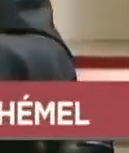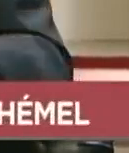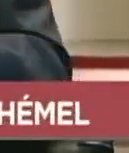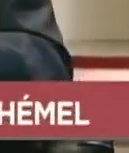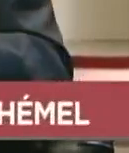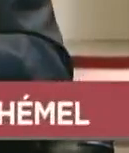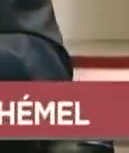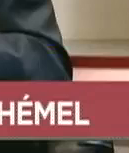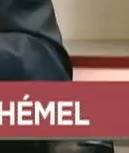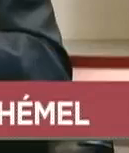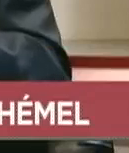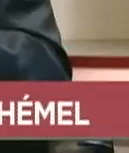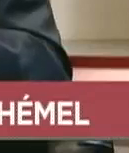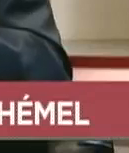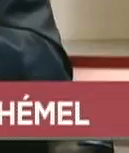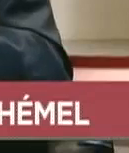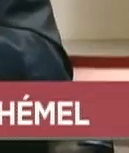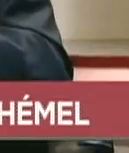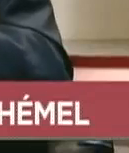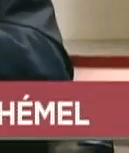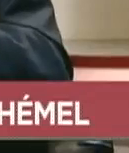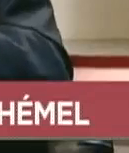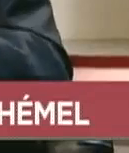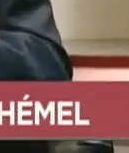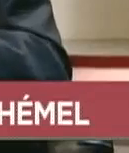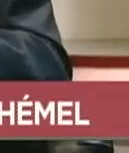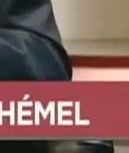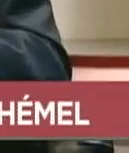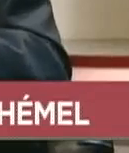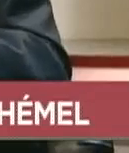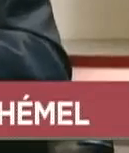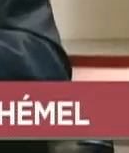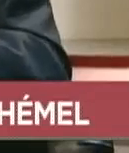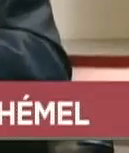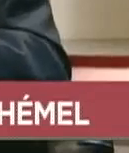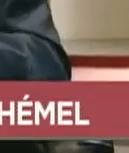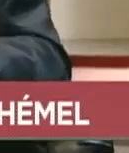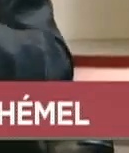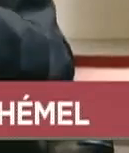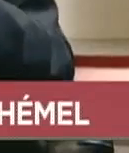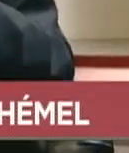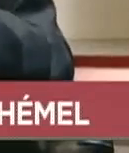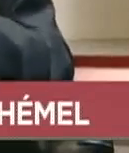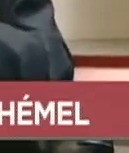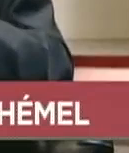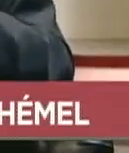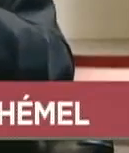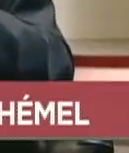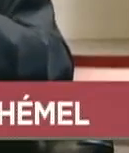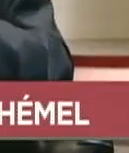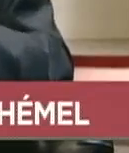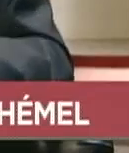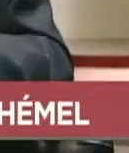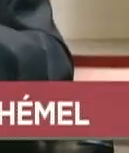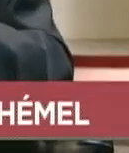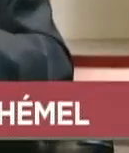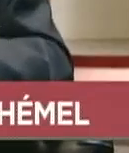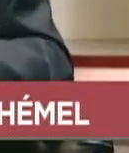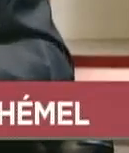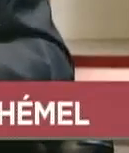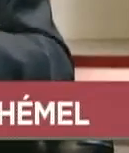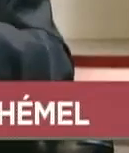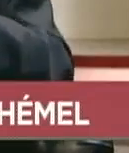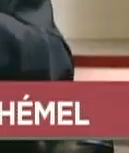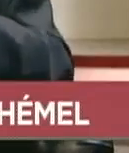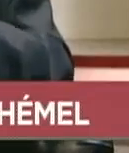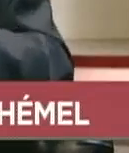fundamentales. ¿Okay? Es una muestra de 1.200 entrevistas en todo el país. Es una muestra nacional, quiero